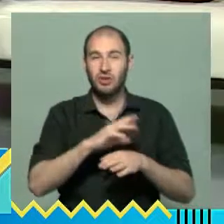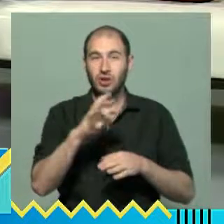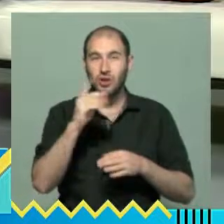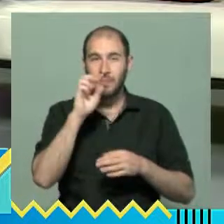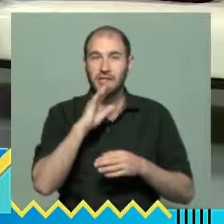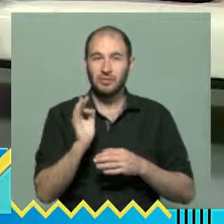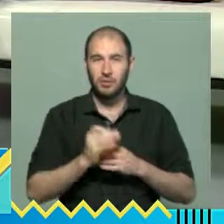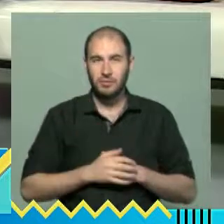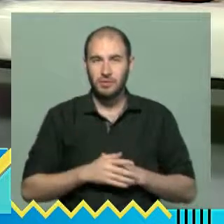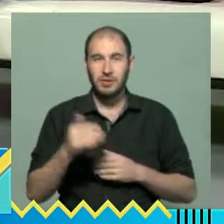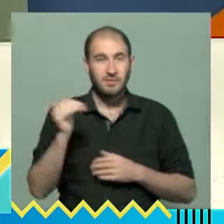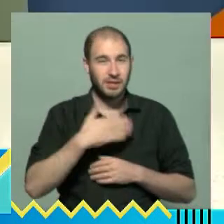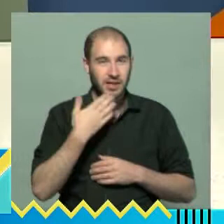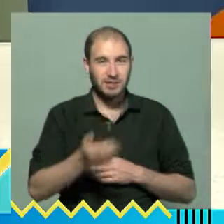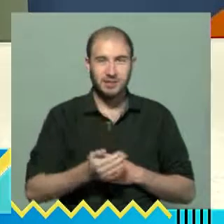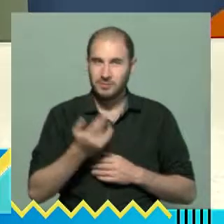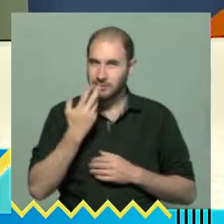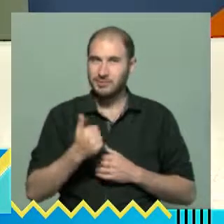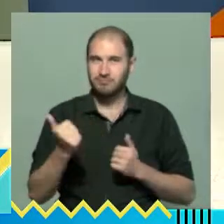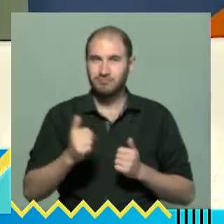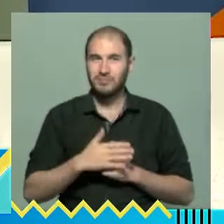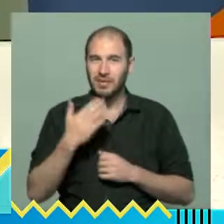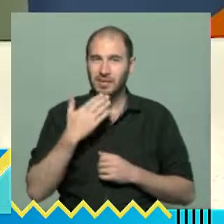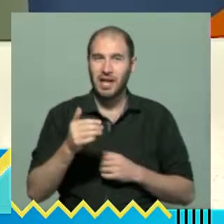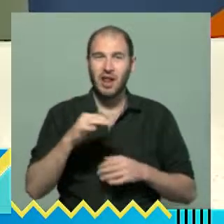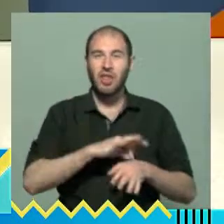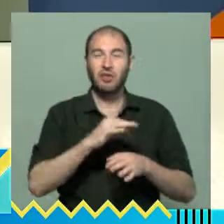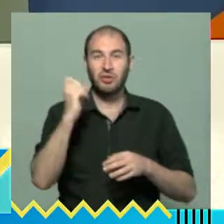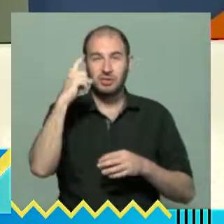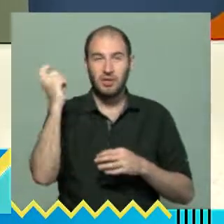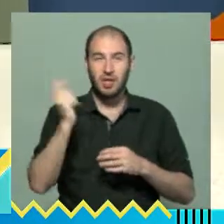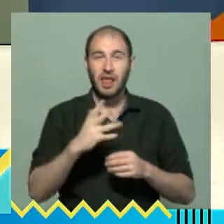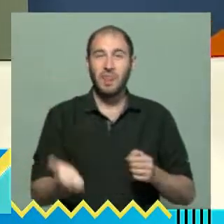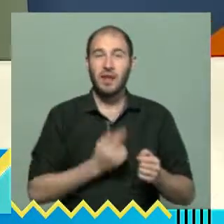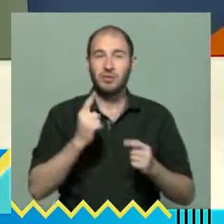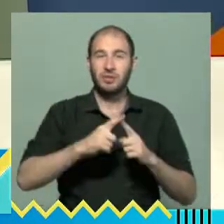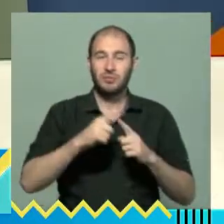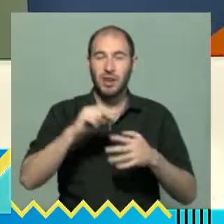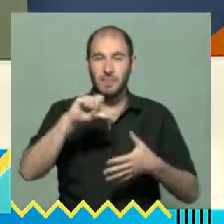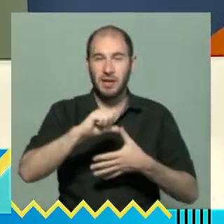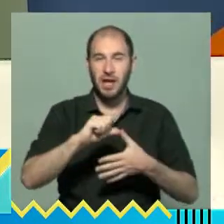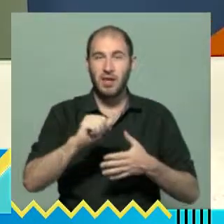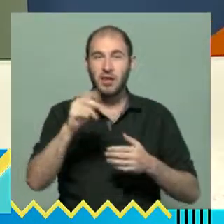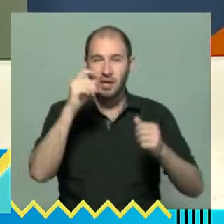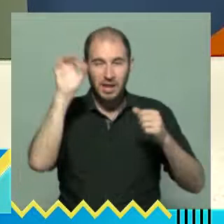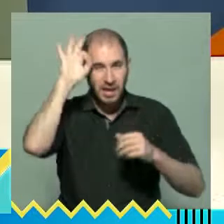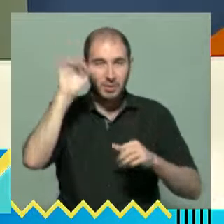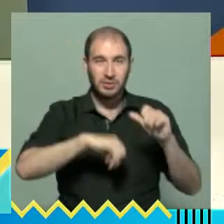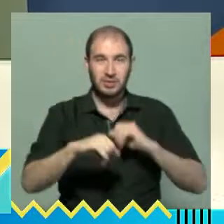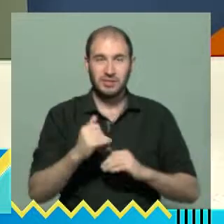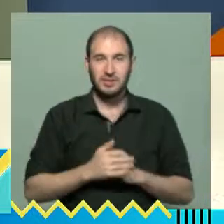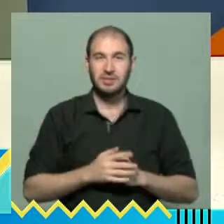Roberto Bataller. Muchísimas gracias por estar acá. Ahora pasamos a decir doctor en psicología, director del Instituto Latinoamericano de Neurociencias